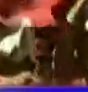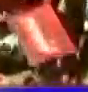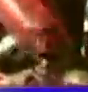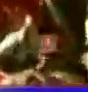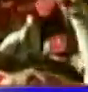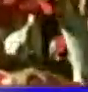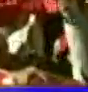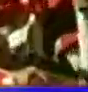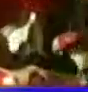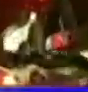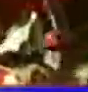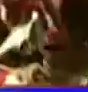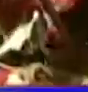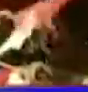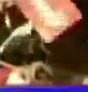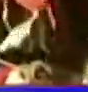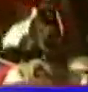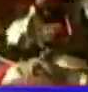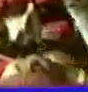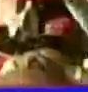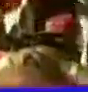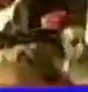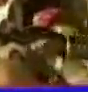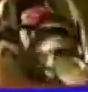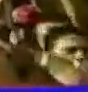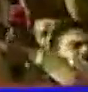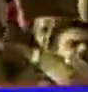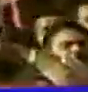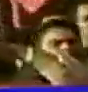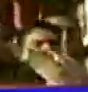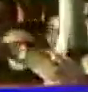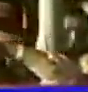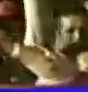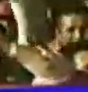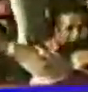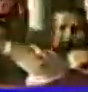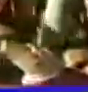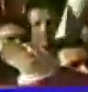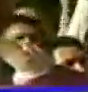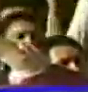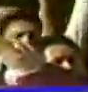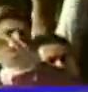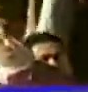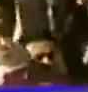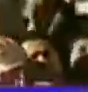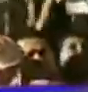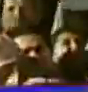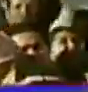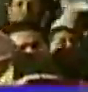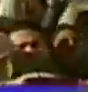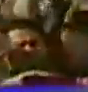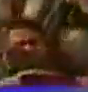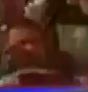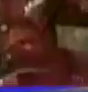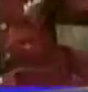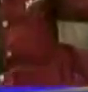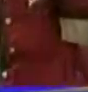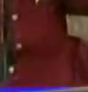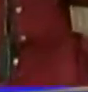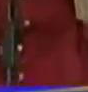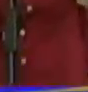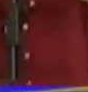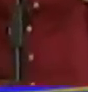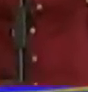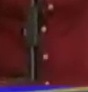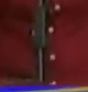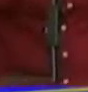Y en el verde valle hermoso con tambores y maracas se tornaron belicosos los